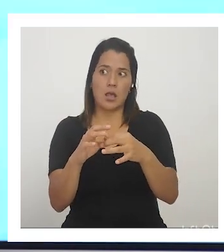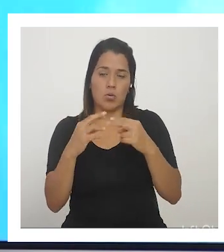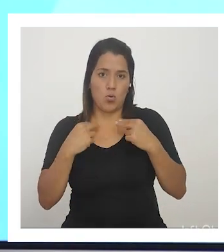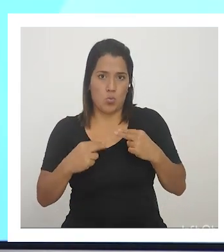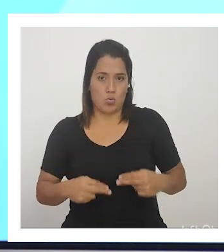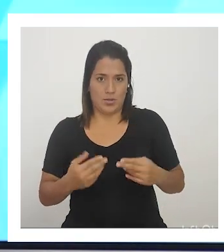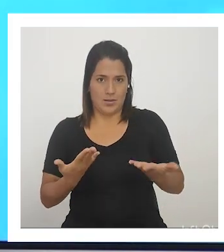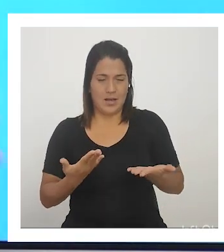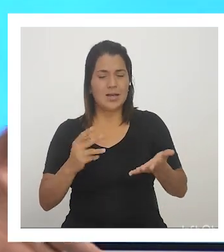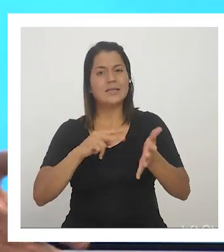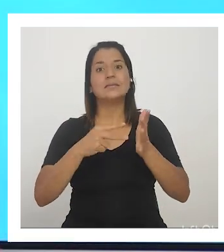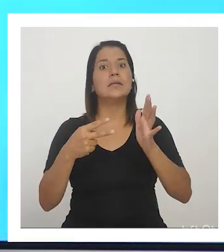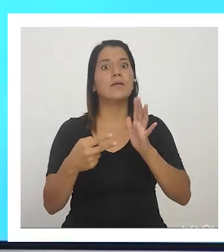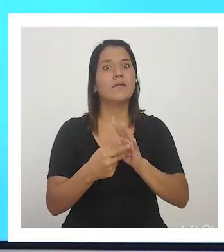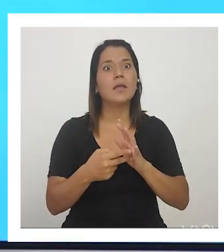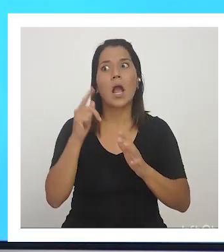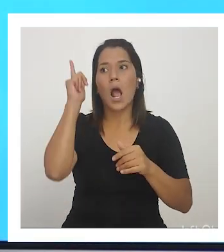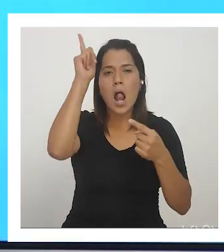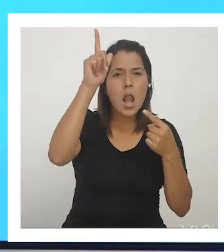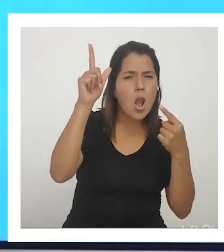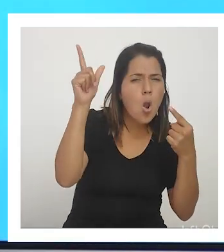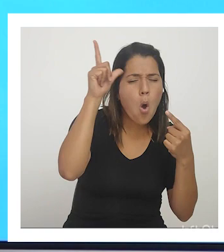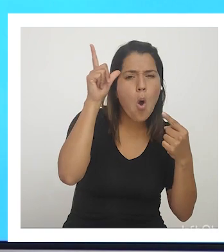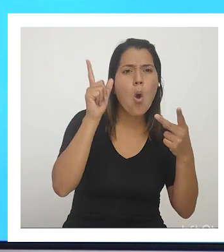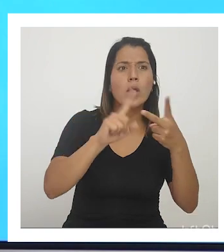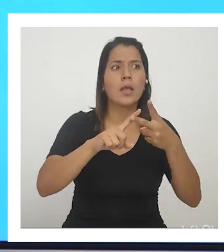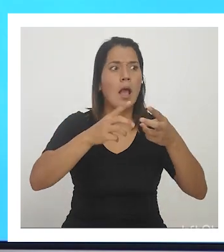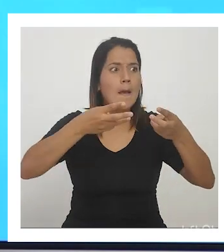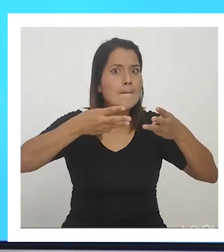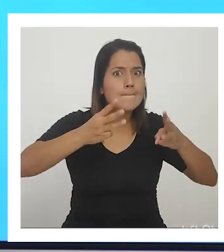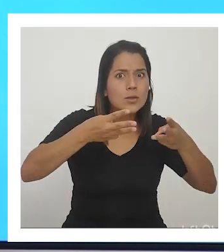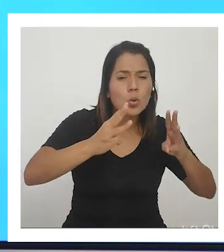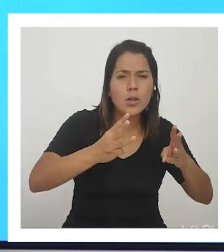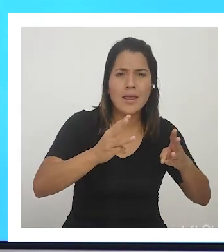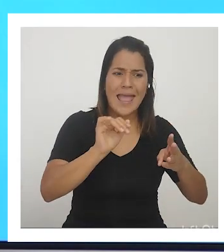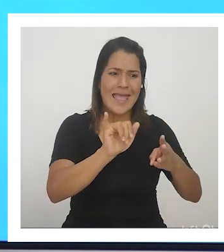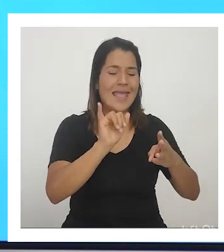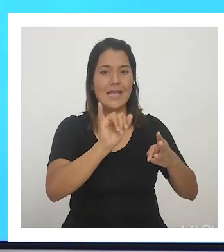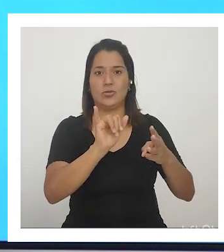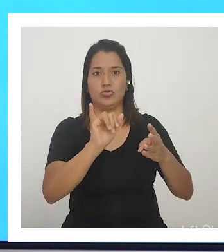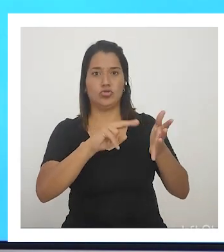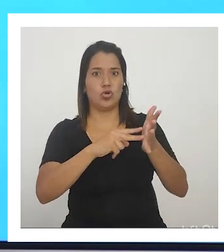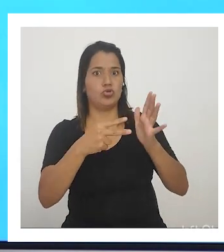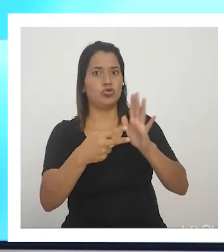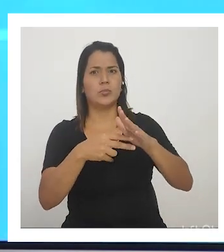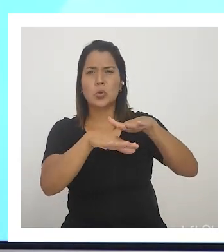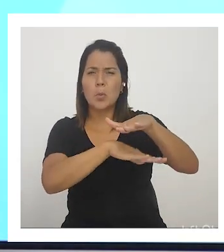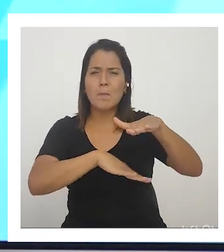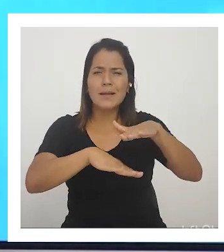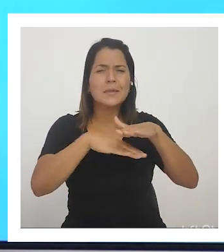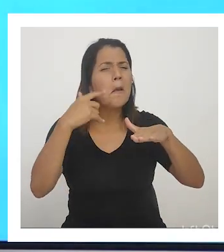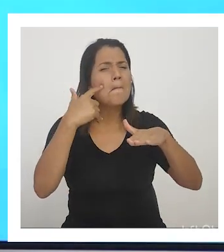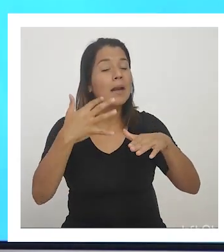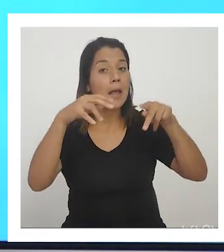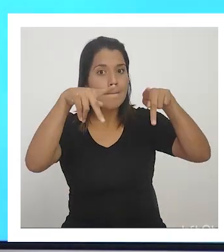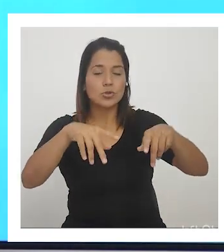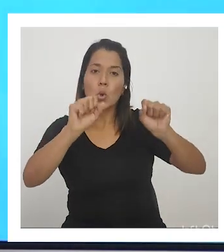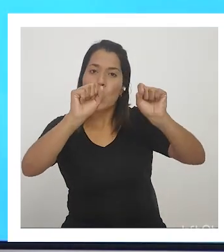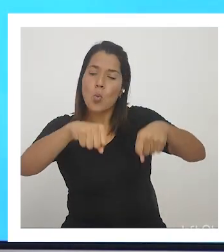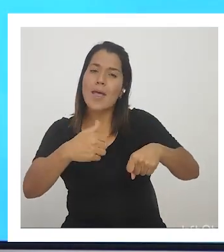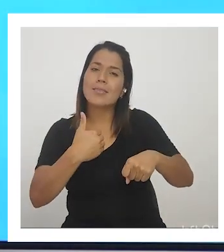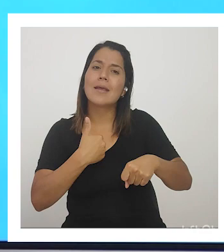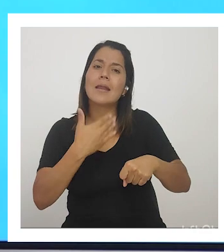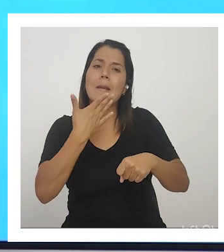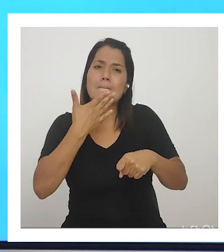por ejemplo, el método, que son conceptos fundamentales para que las personas puedan tener una mejor argumentación